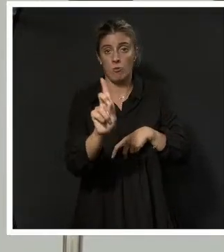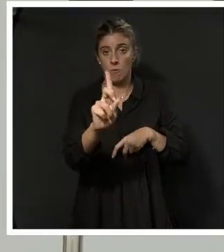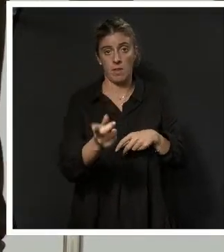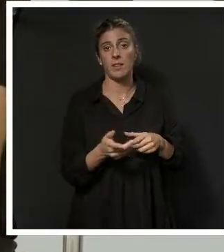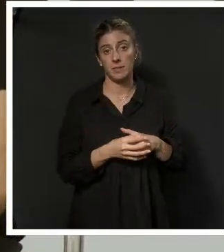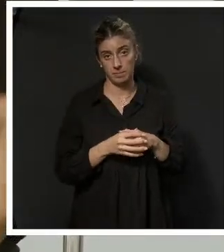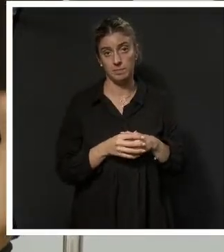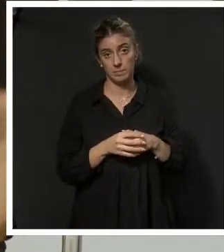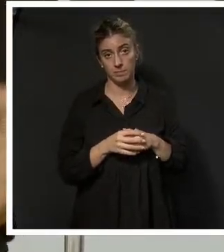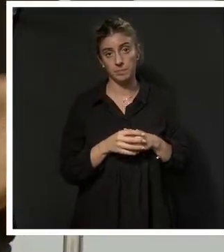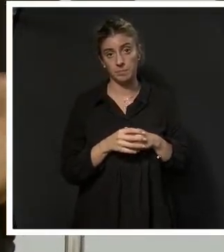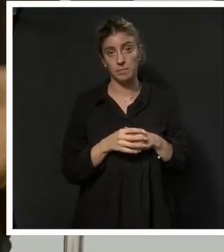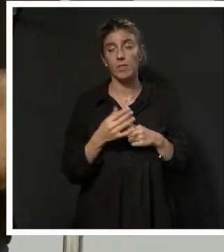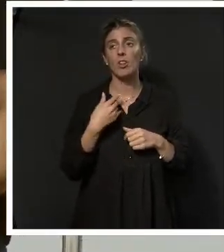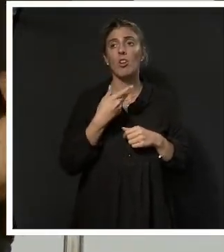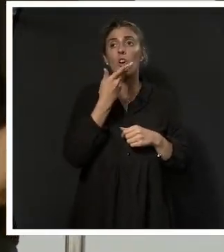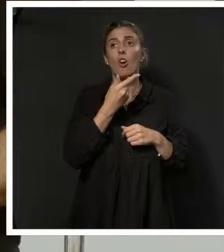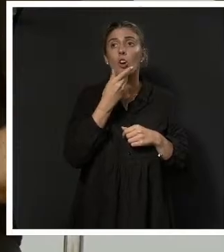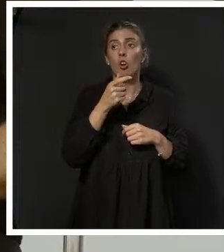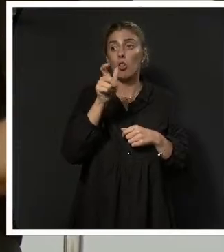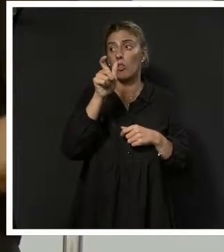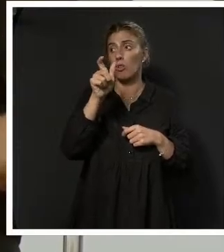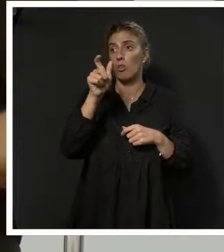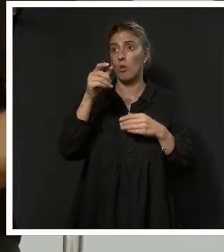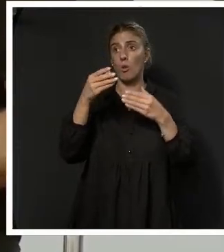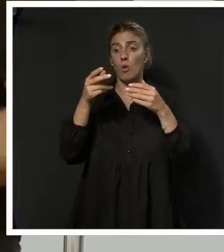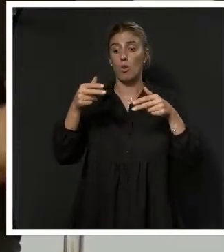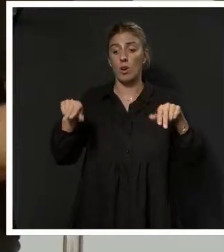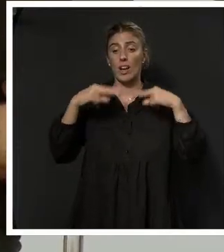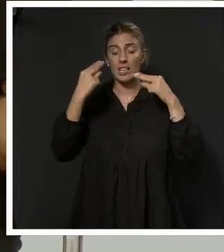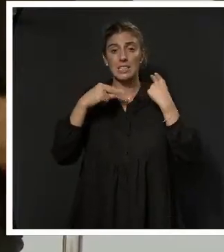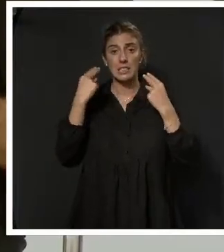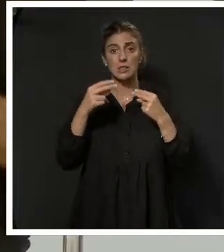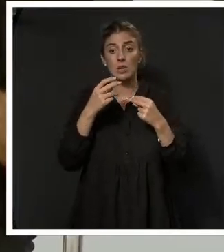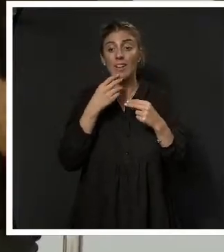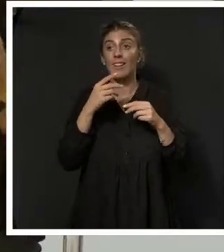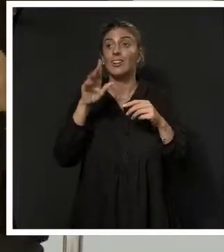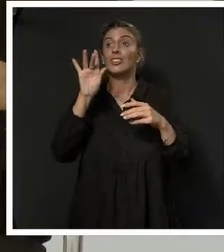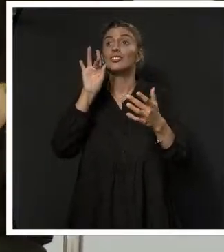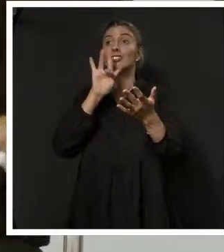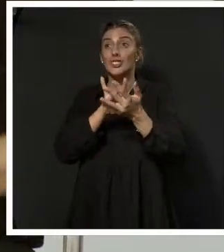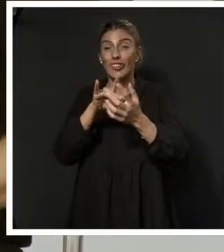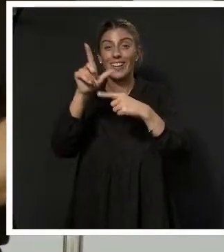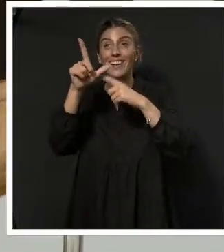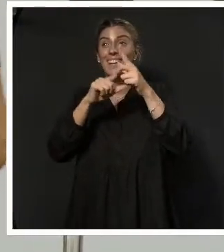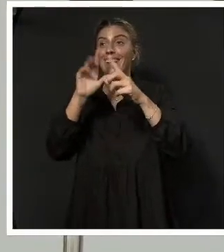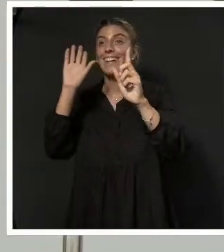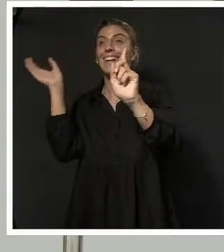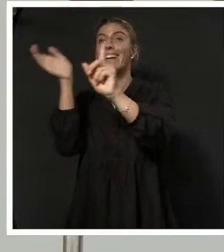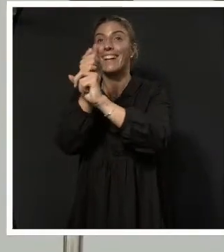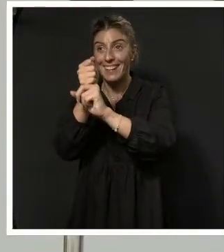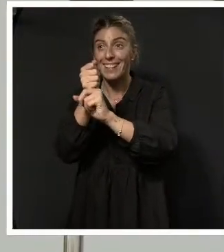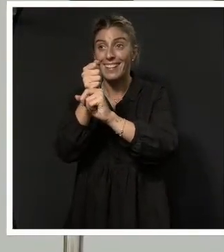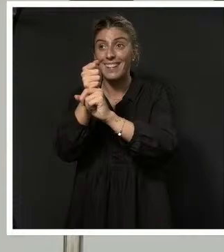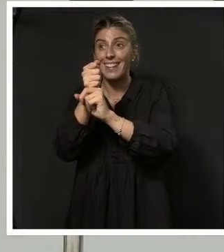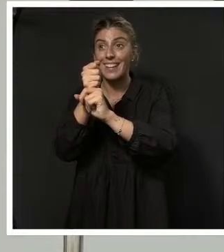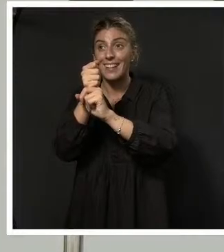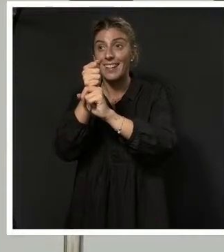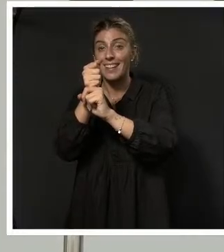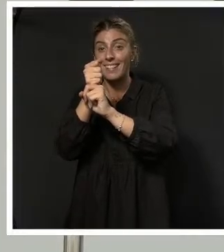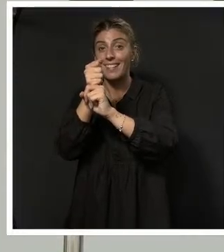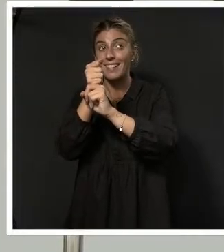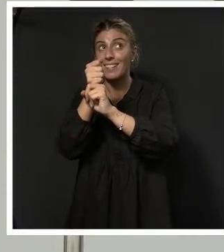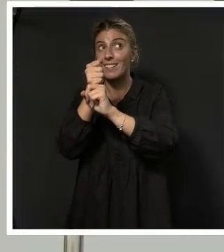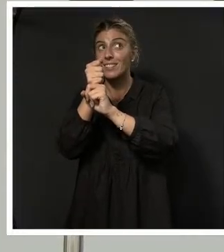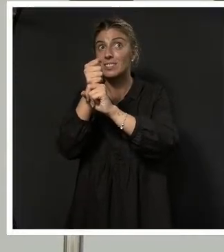también hizo casos de restaurantes o menos que o mayor consiguieron una estrella michelín mayor